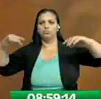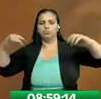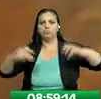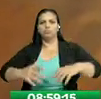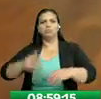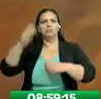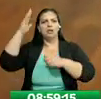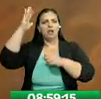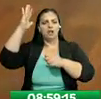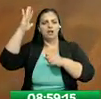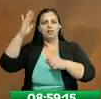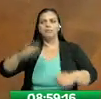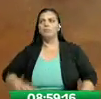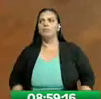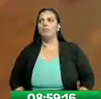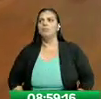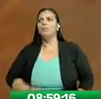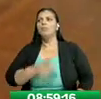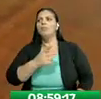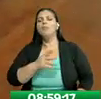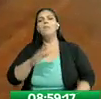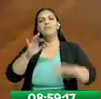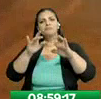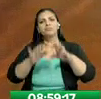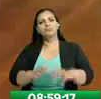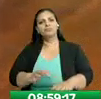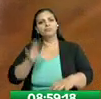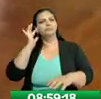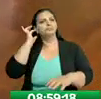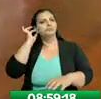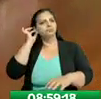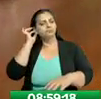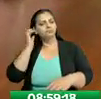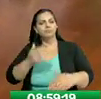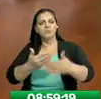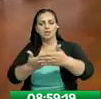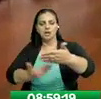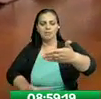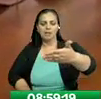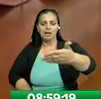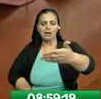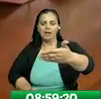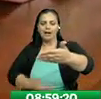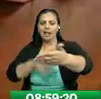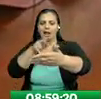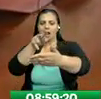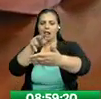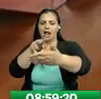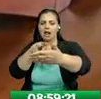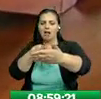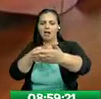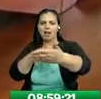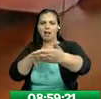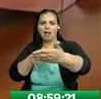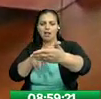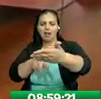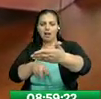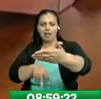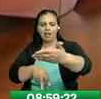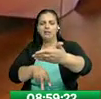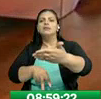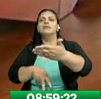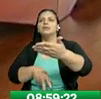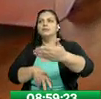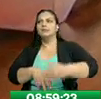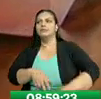este instante el acta de proclamación de graduados, y en la mesa se encuentra también la subsecretaria de